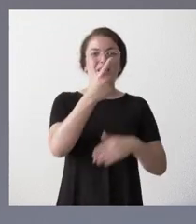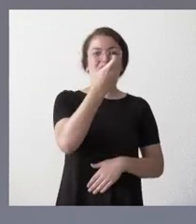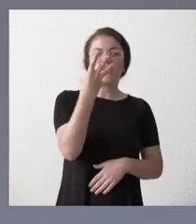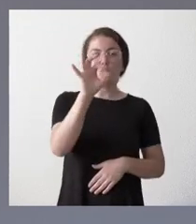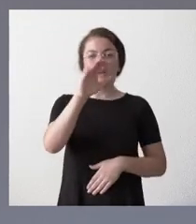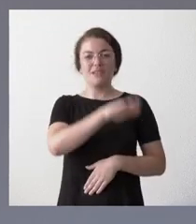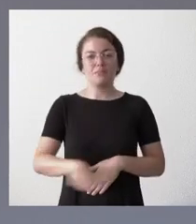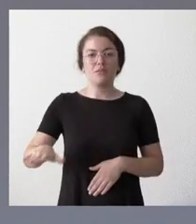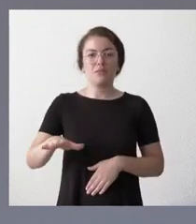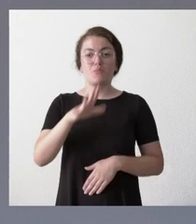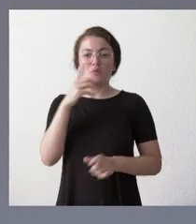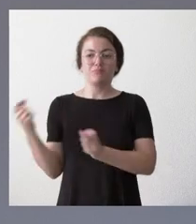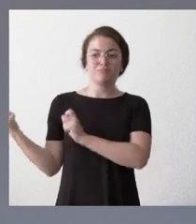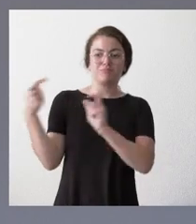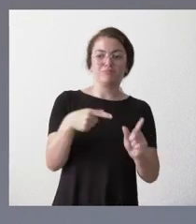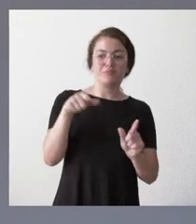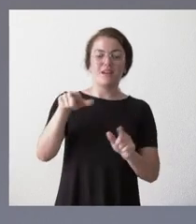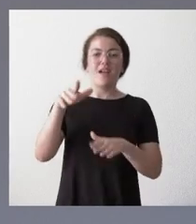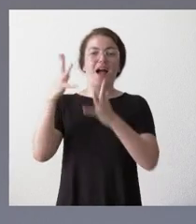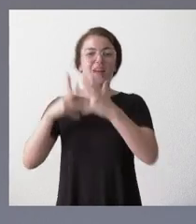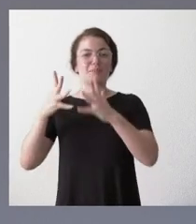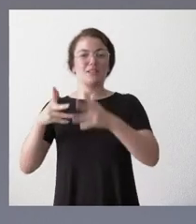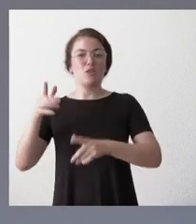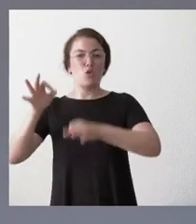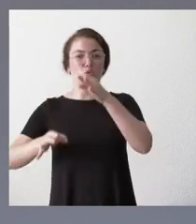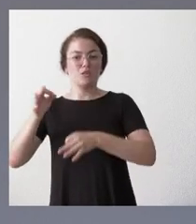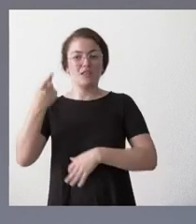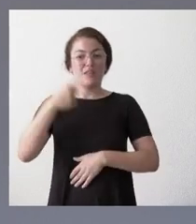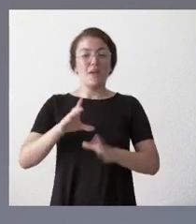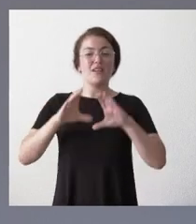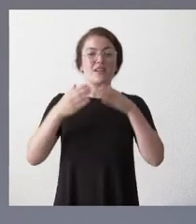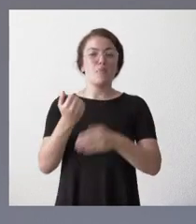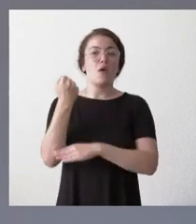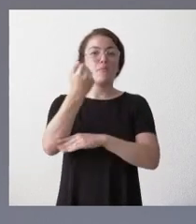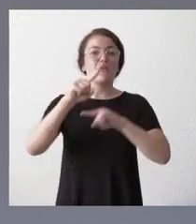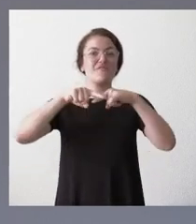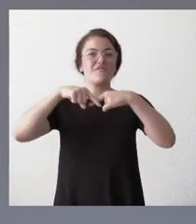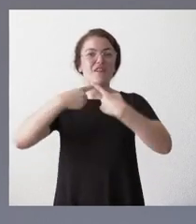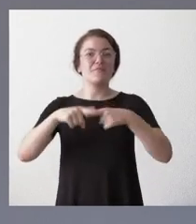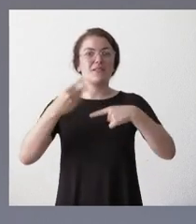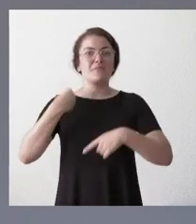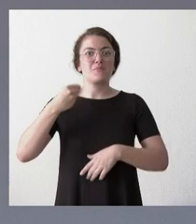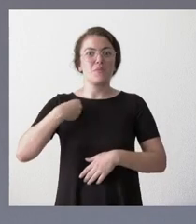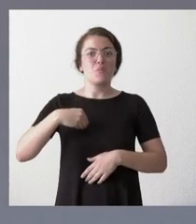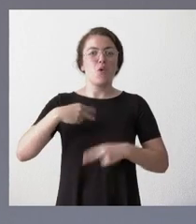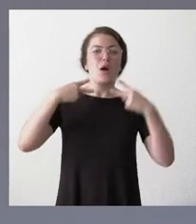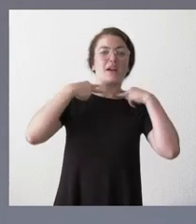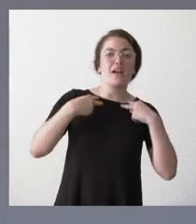de la Administración de Justicia y los equipos de apoyo a la familia de las corporaciones locales